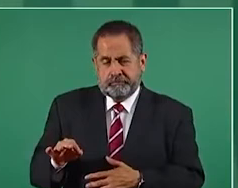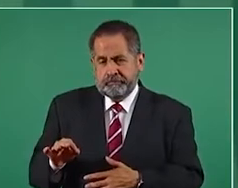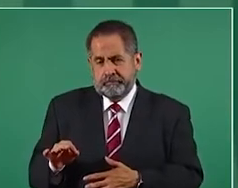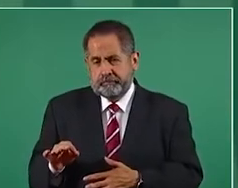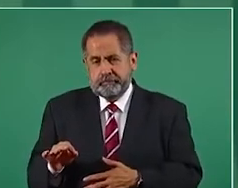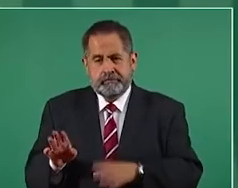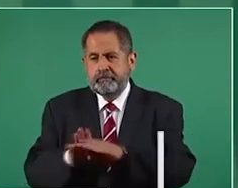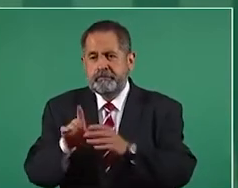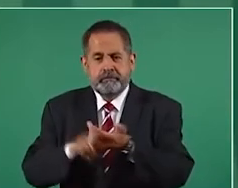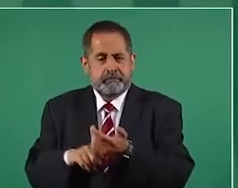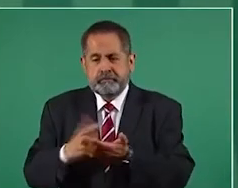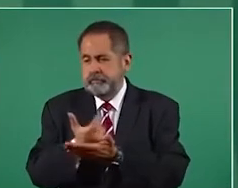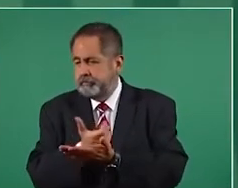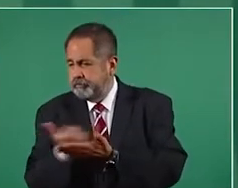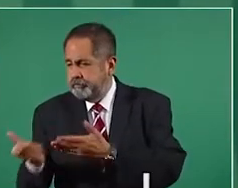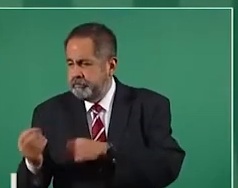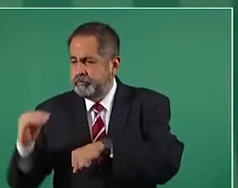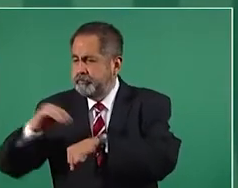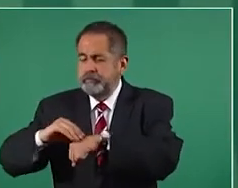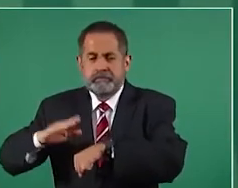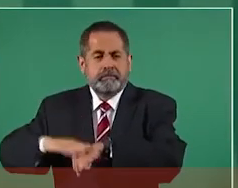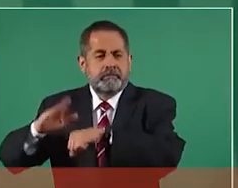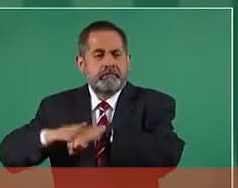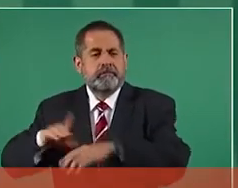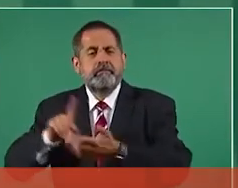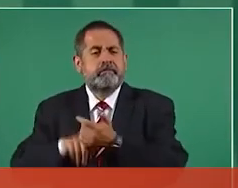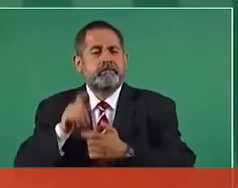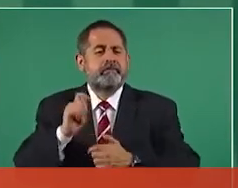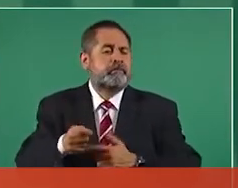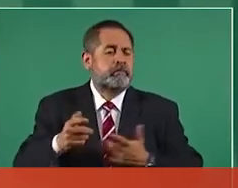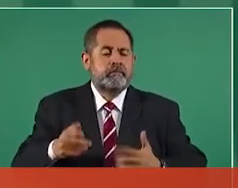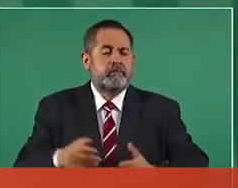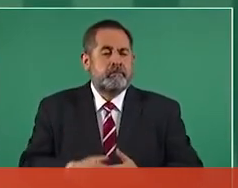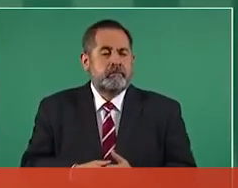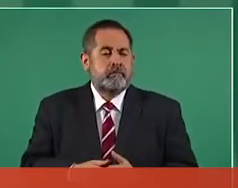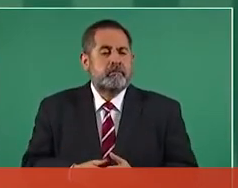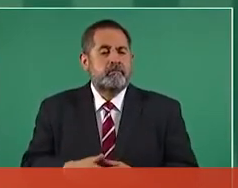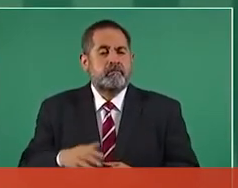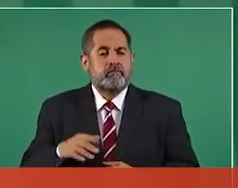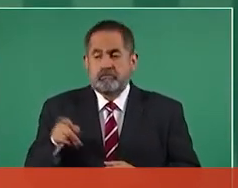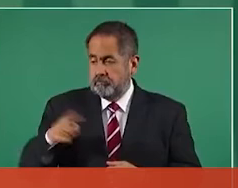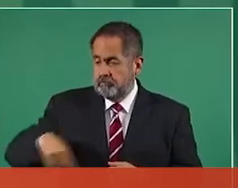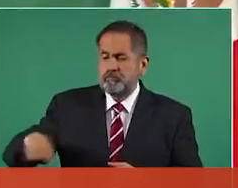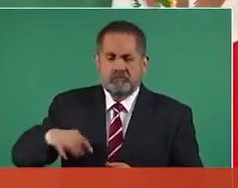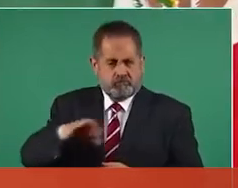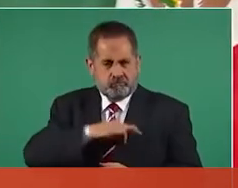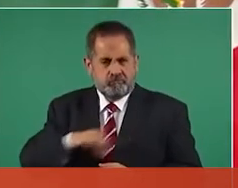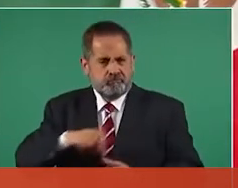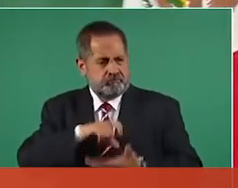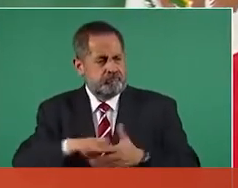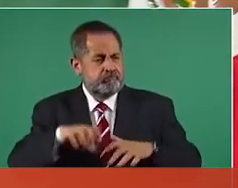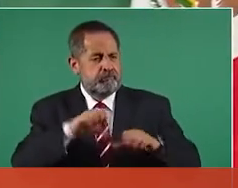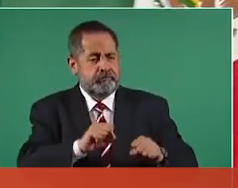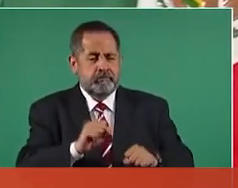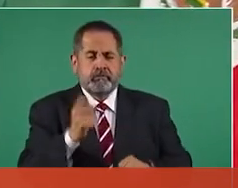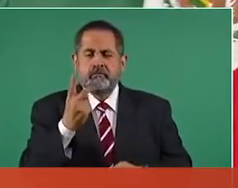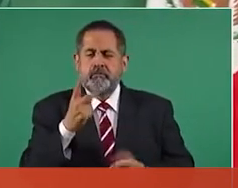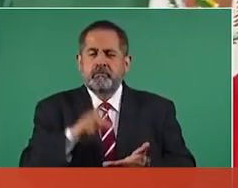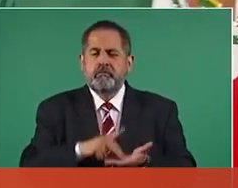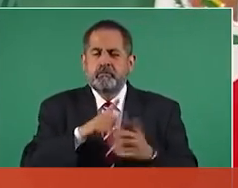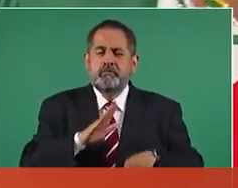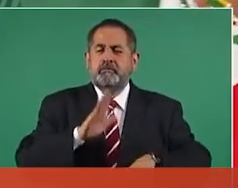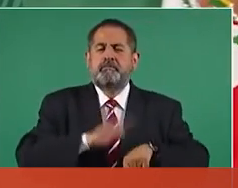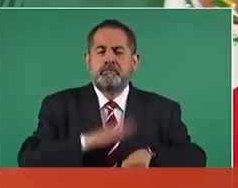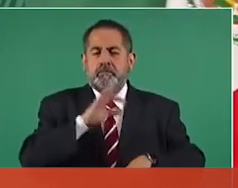el salario mínimo. Y eso solo ha significado tener capacidad de compra para 2 kilos más de tortilla.